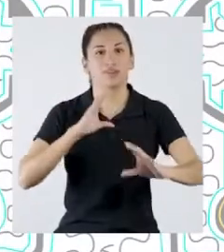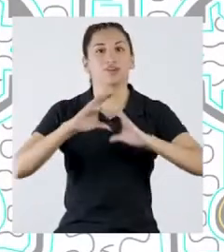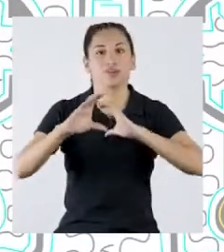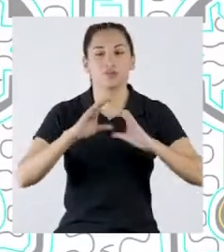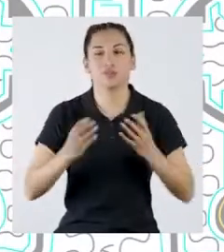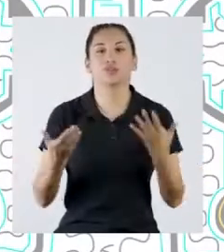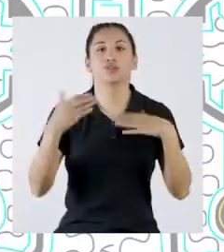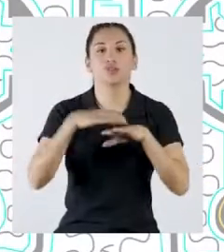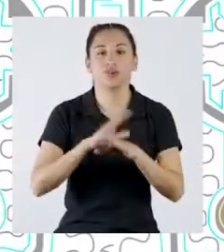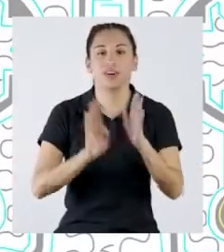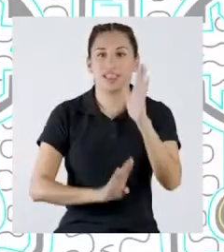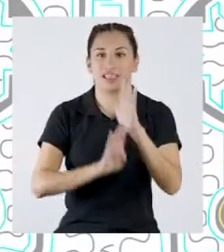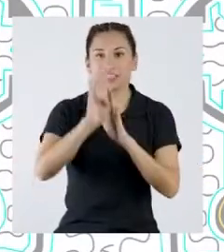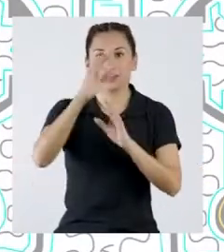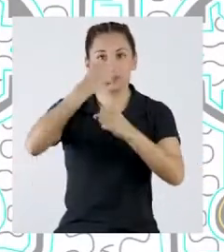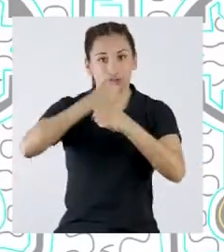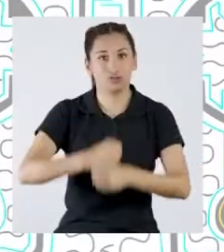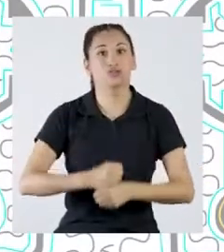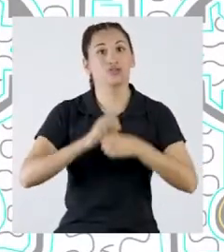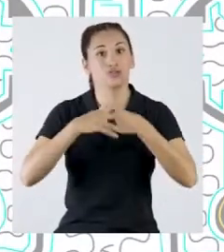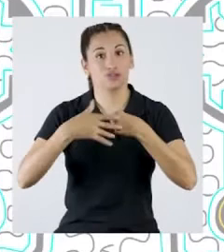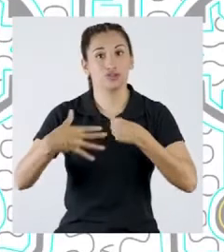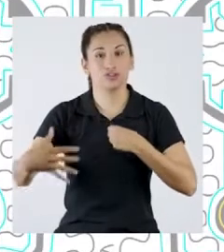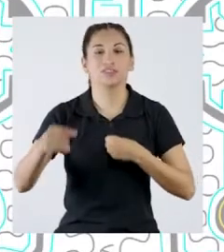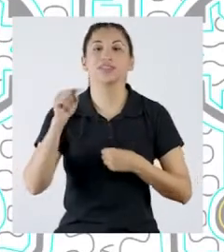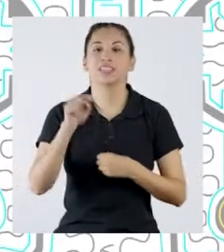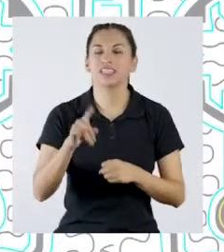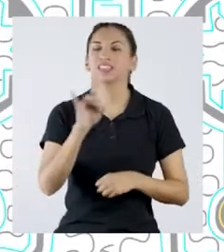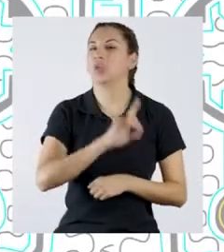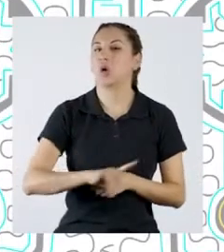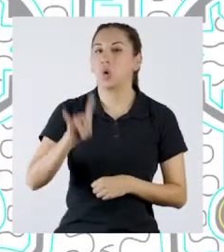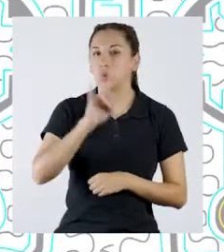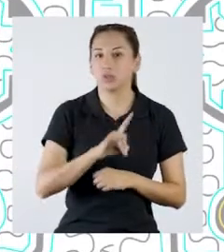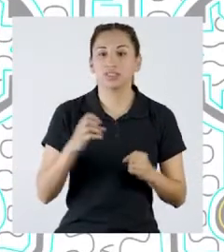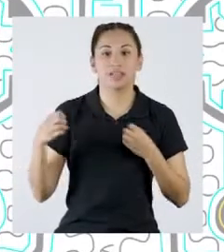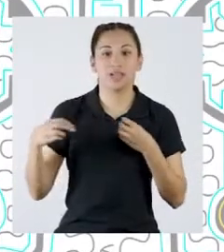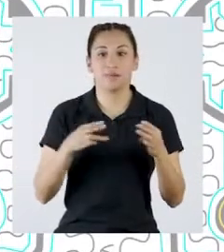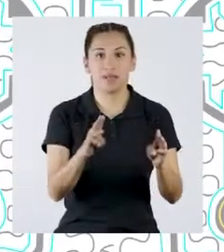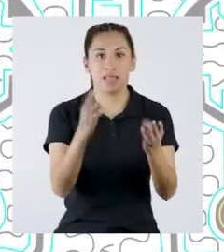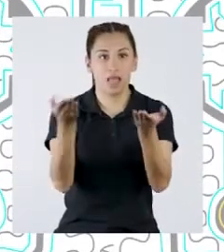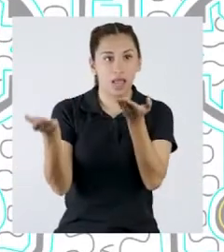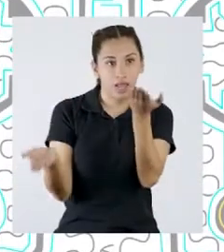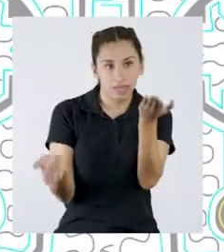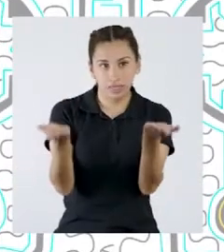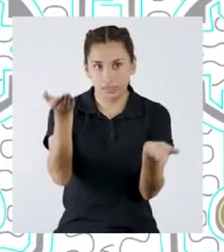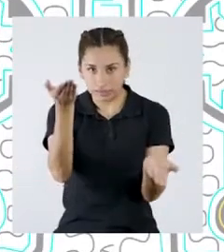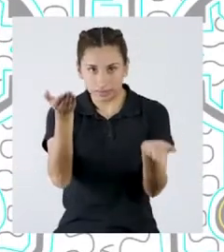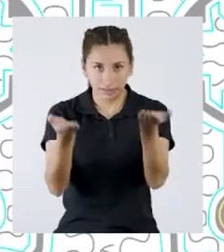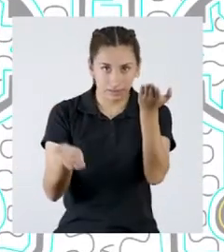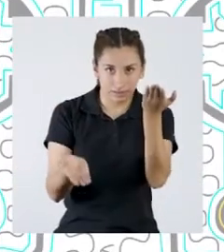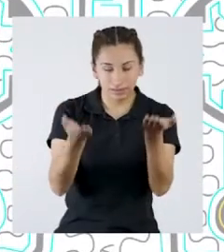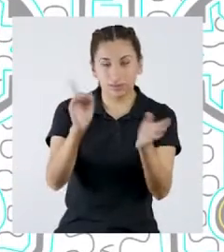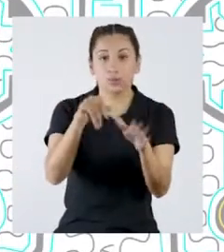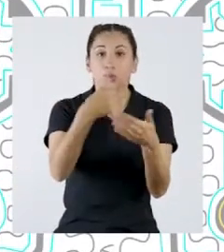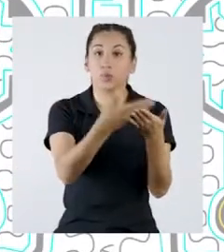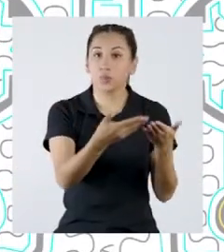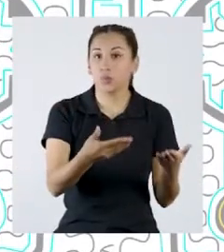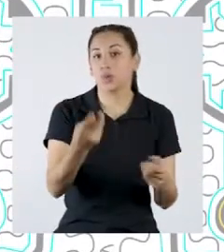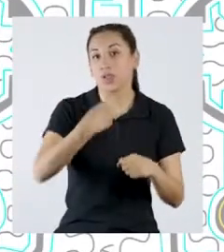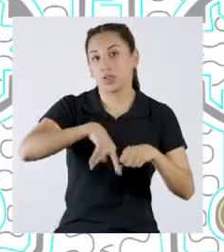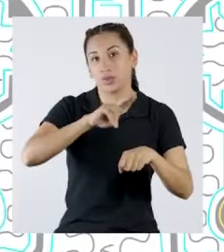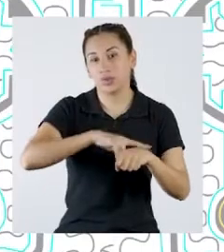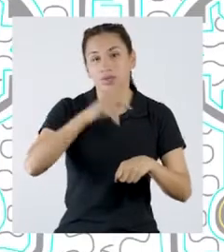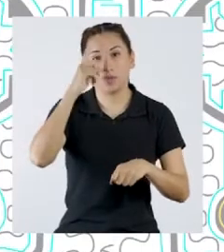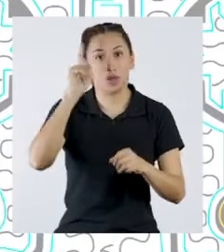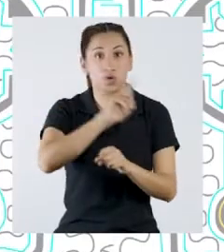a hablar sobre el desarrollo sostenible, que es utilizar de manera equilibrada los recursos